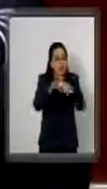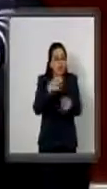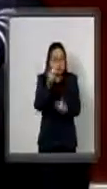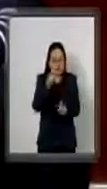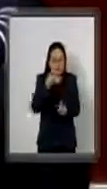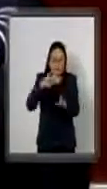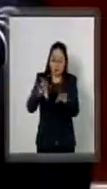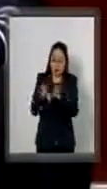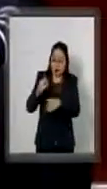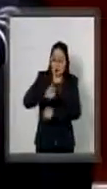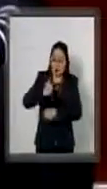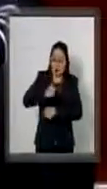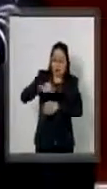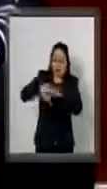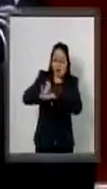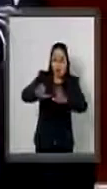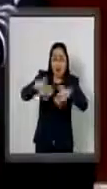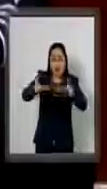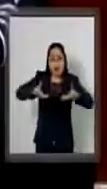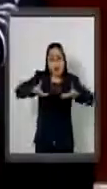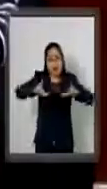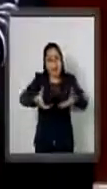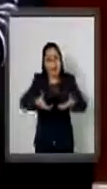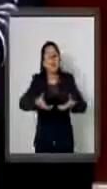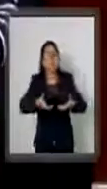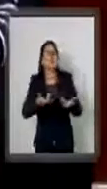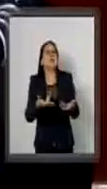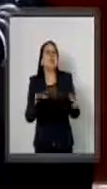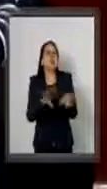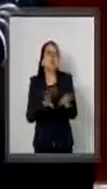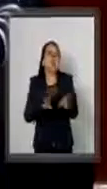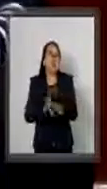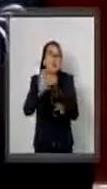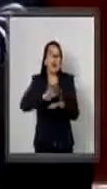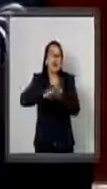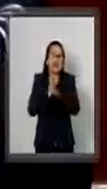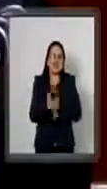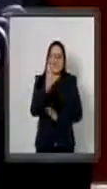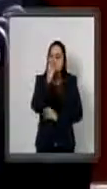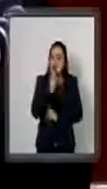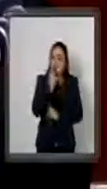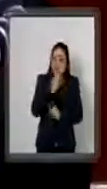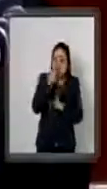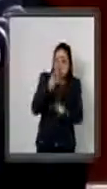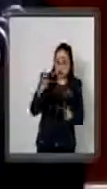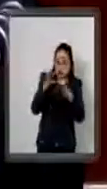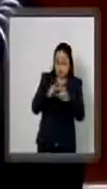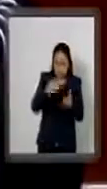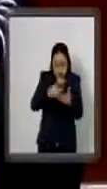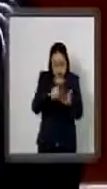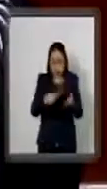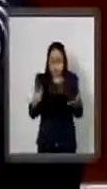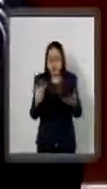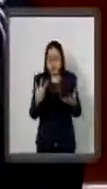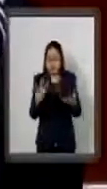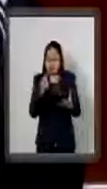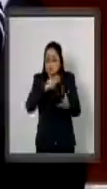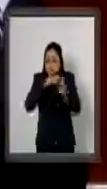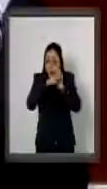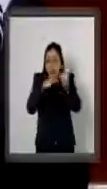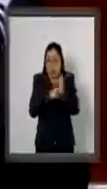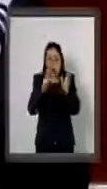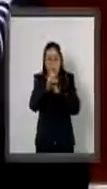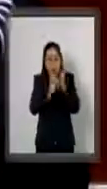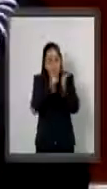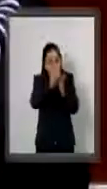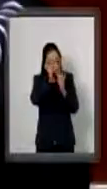de los militares en las calles haciendo labores de policía no es vigente, por más que